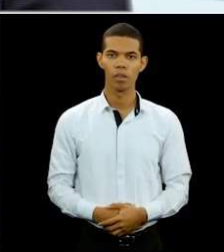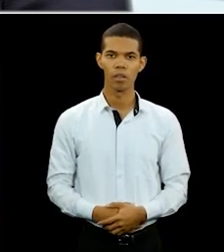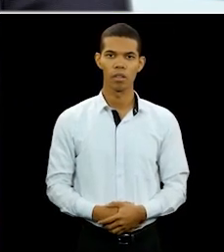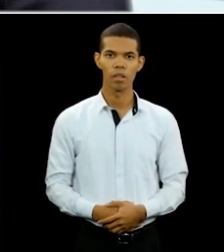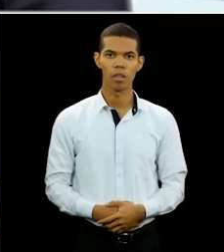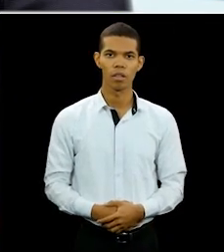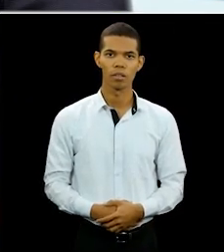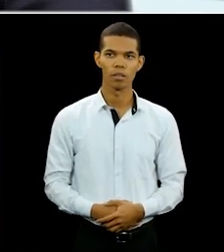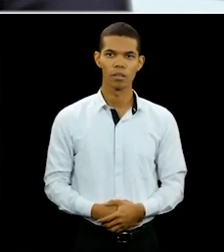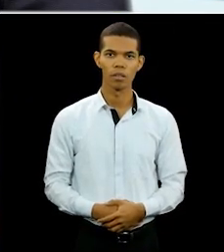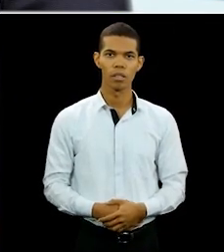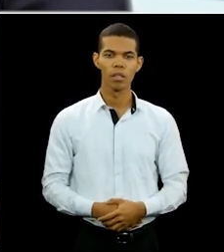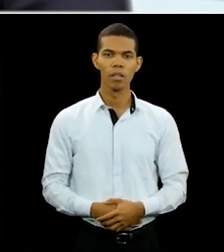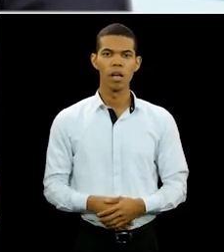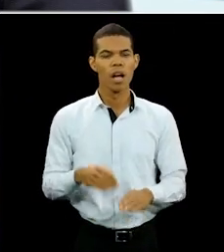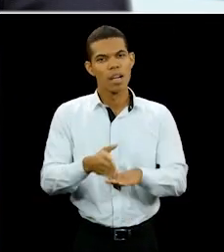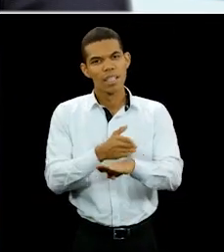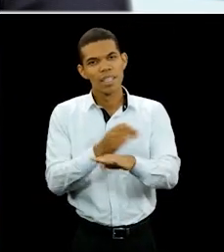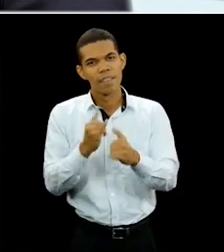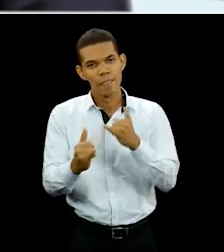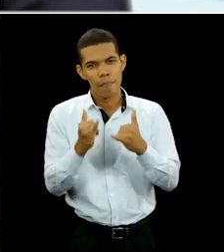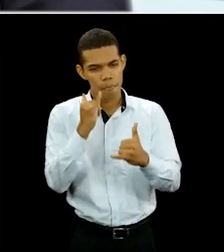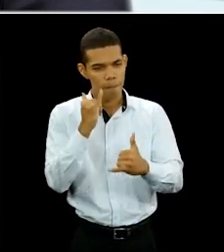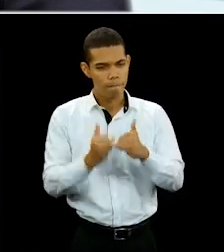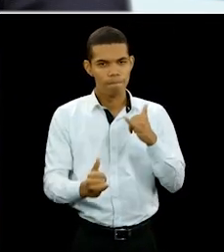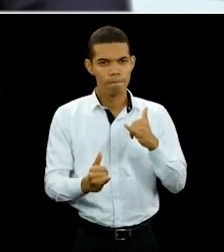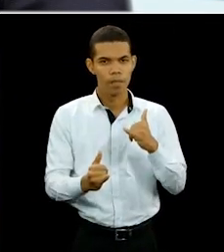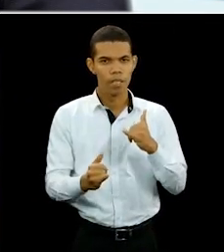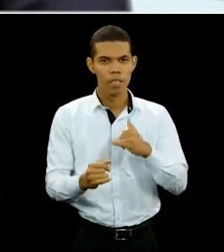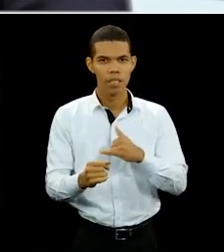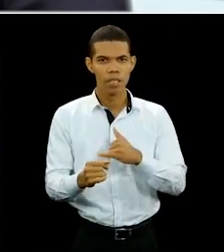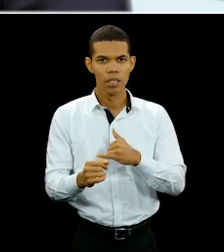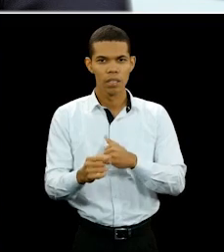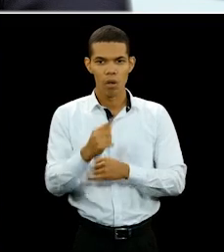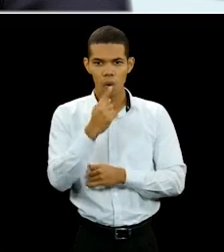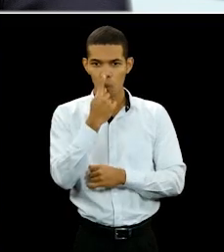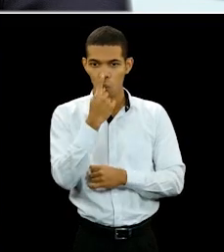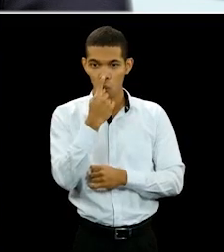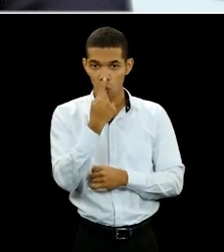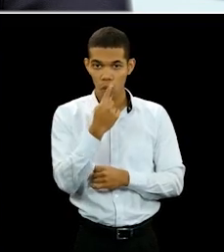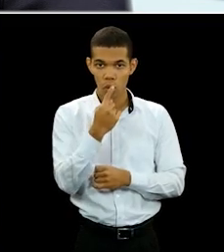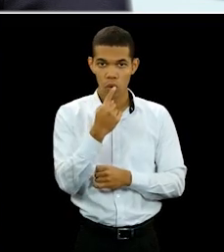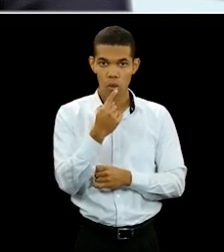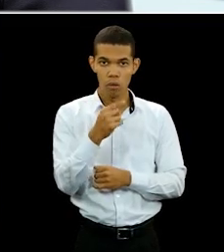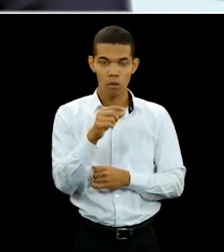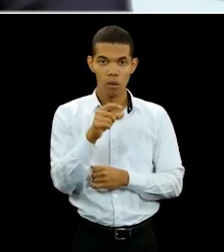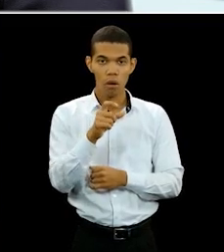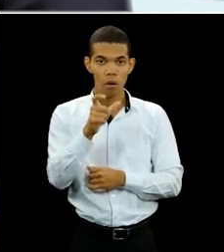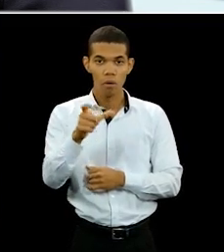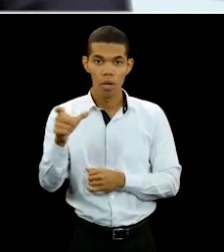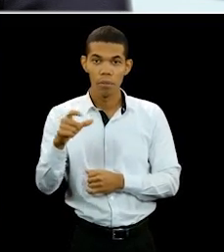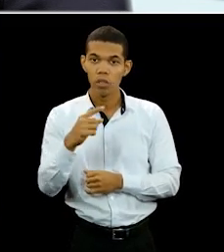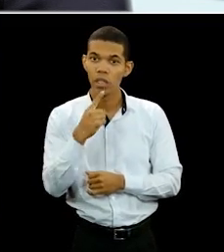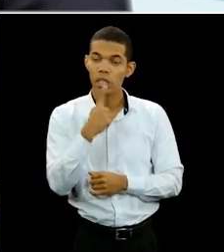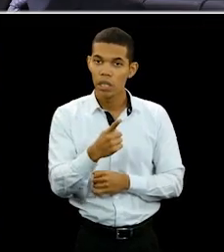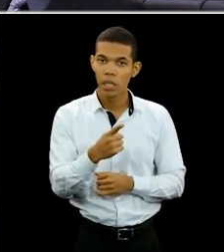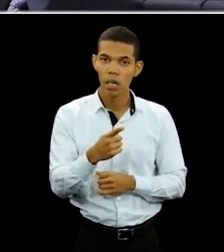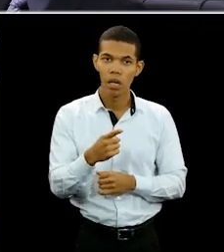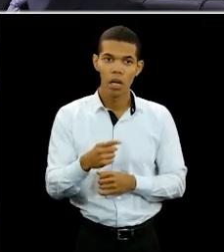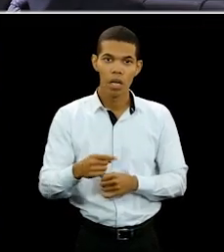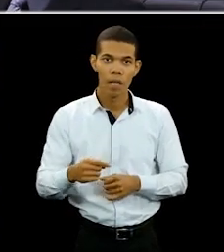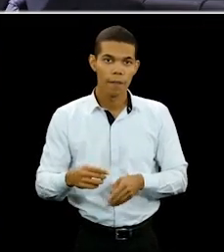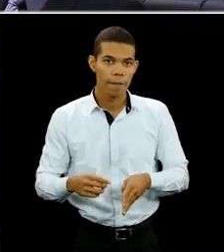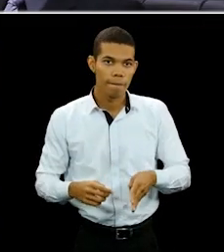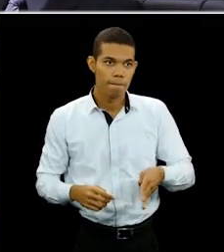y al cierre de la lección resulta curioso que un pagano esté reafirmando que es palabra de Dios no y el